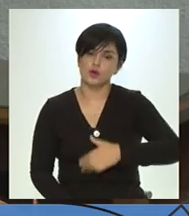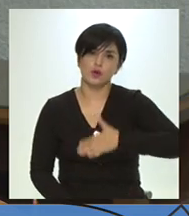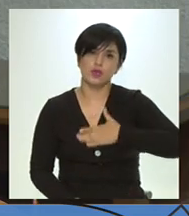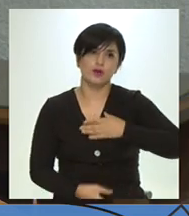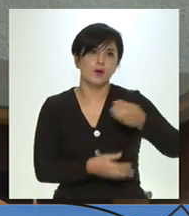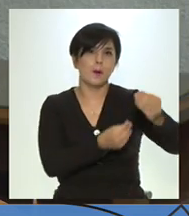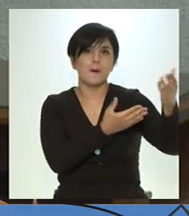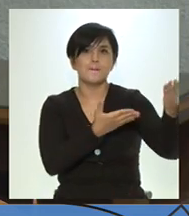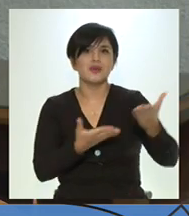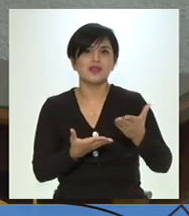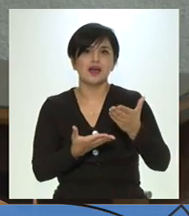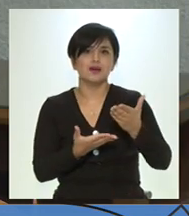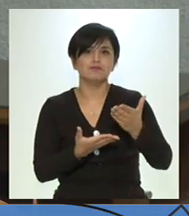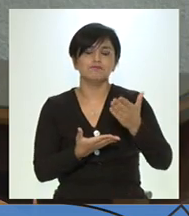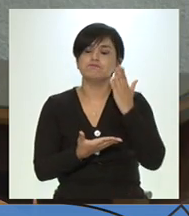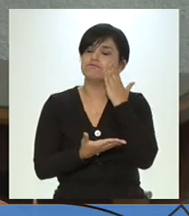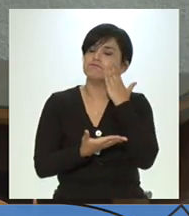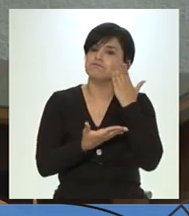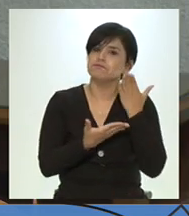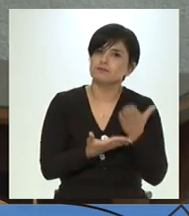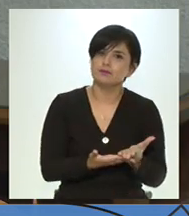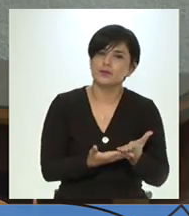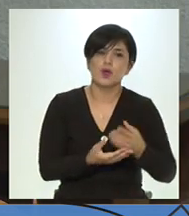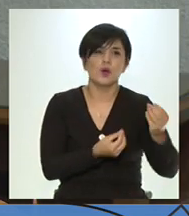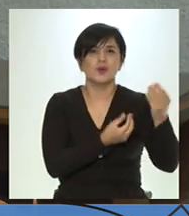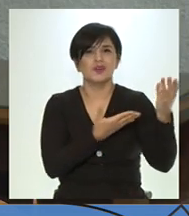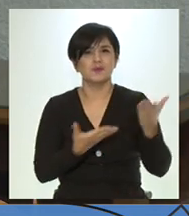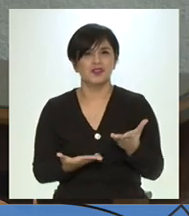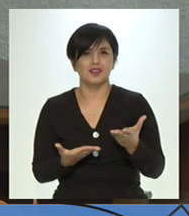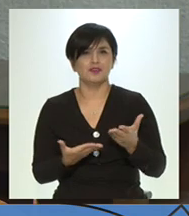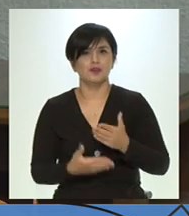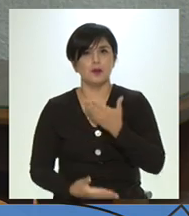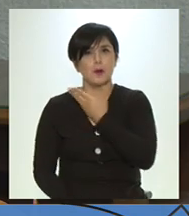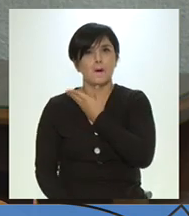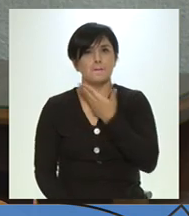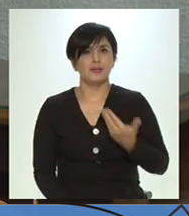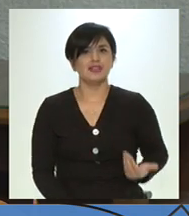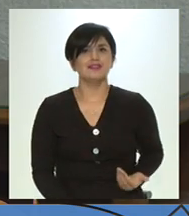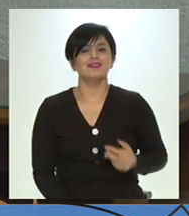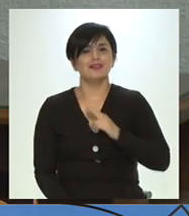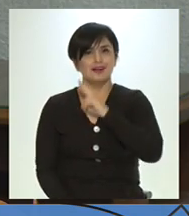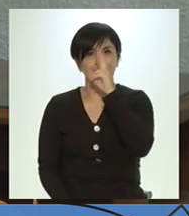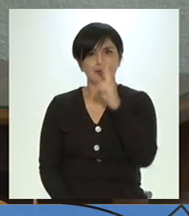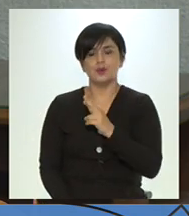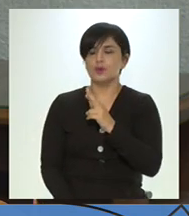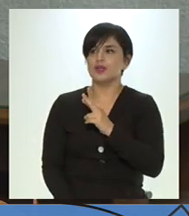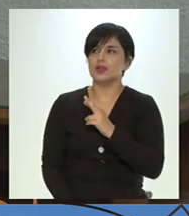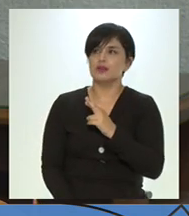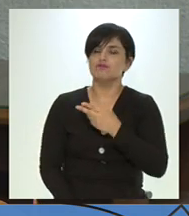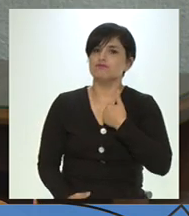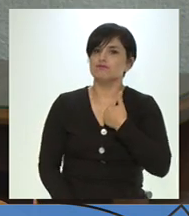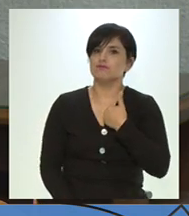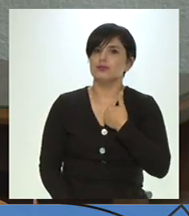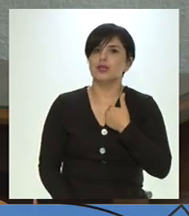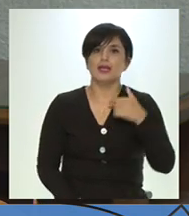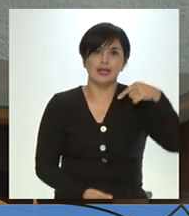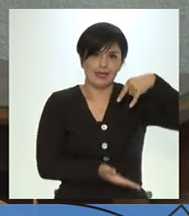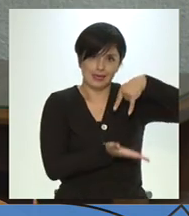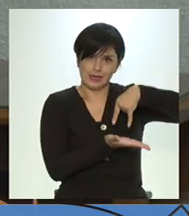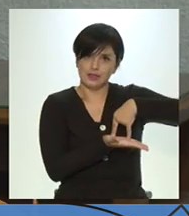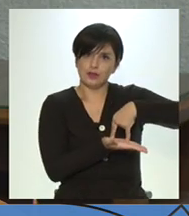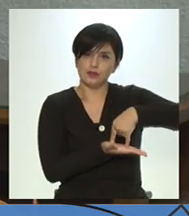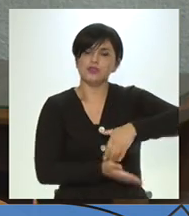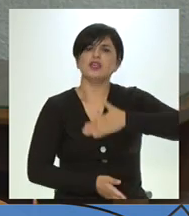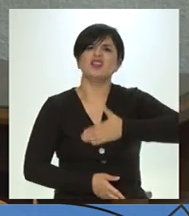muy cordial una invitación muy cordial al presidente de la republica en este congreso queremos